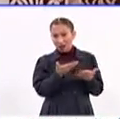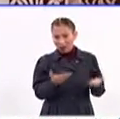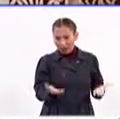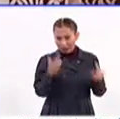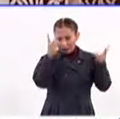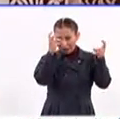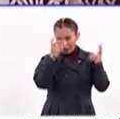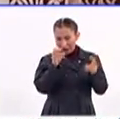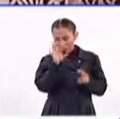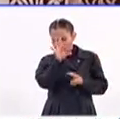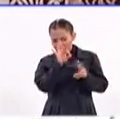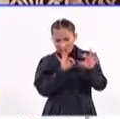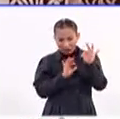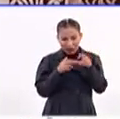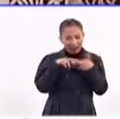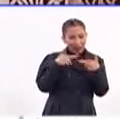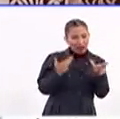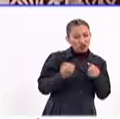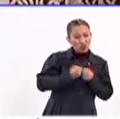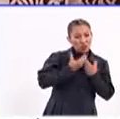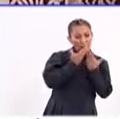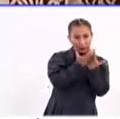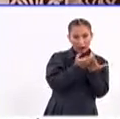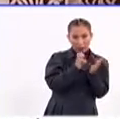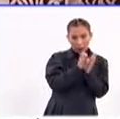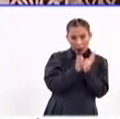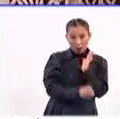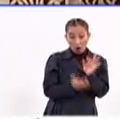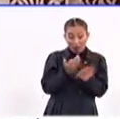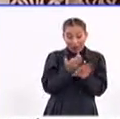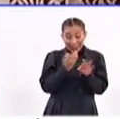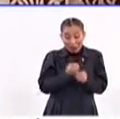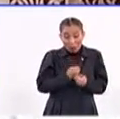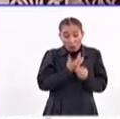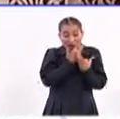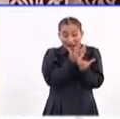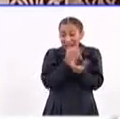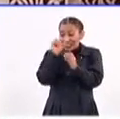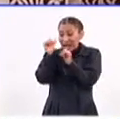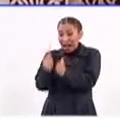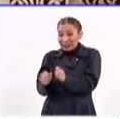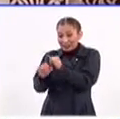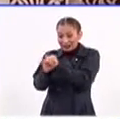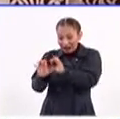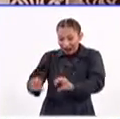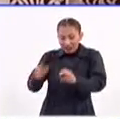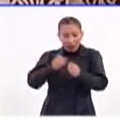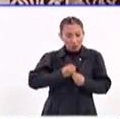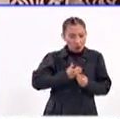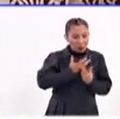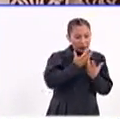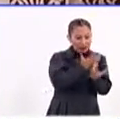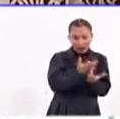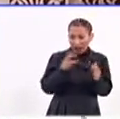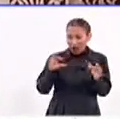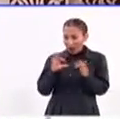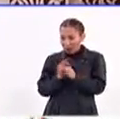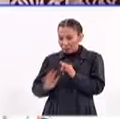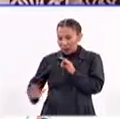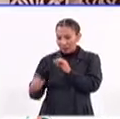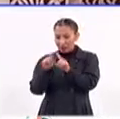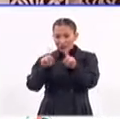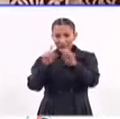día, que es la relación entre la poesía, por ejemplo, en este momento la poesía y las artes digitales, la poesía en